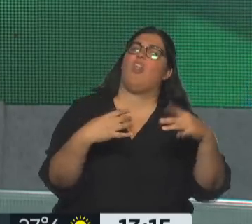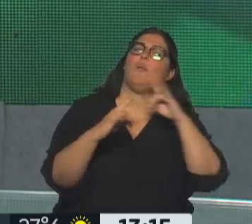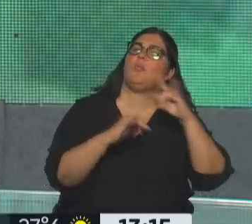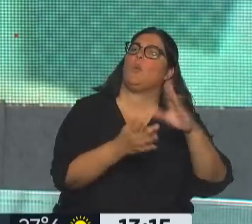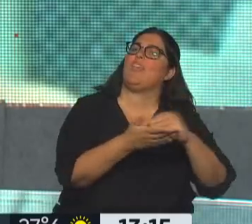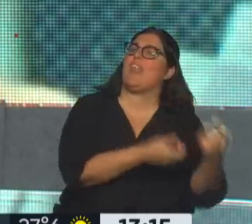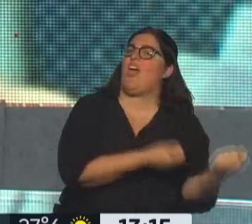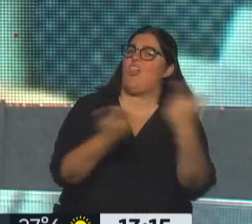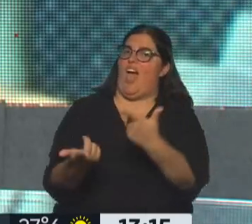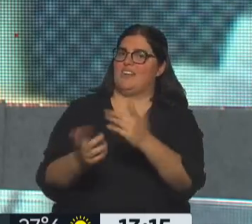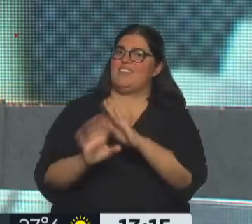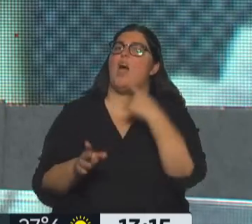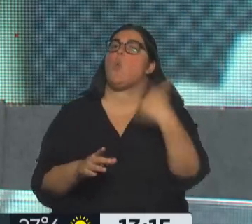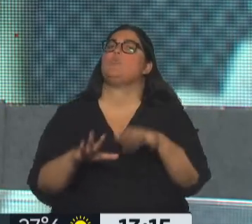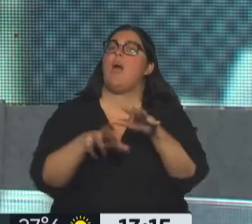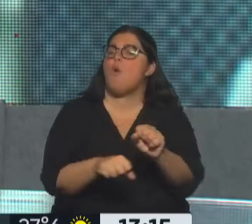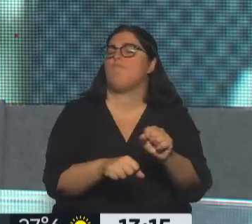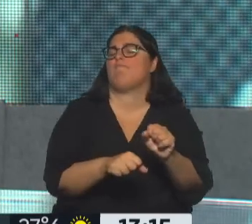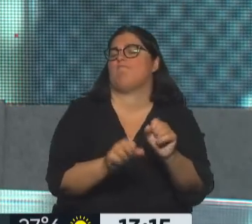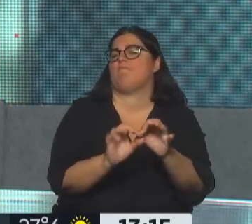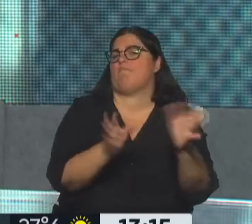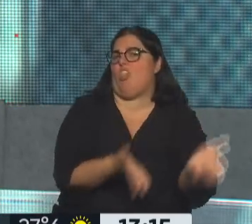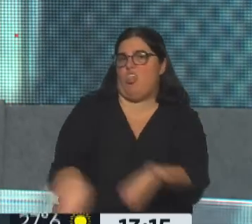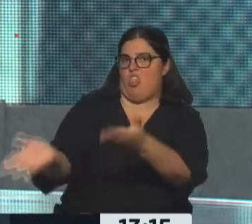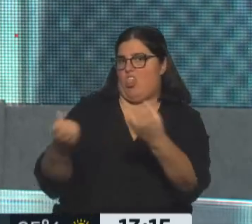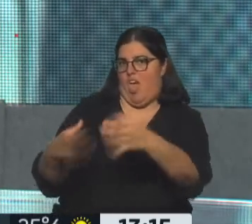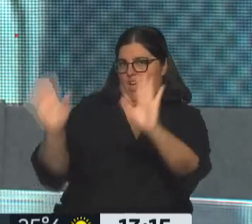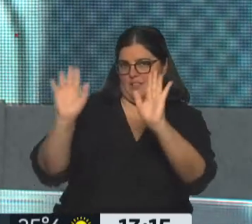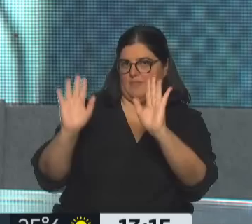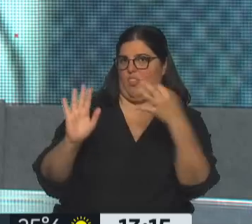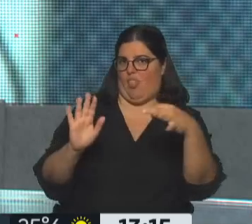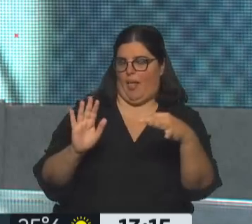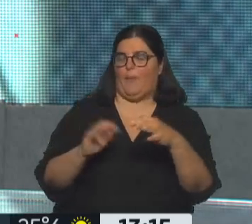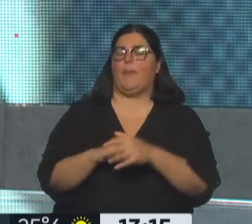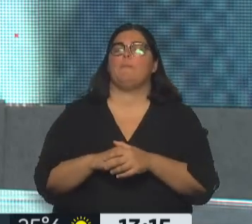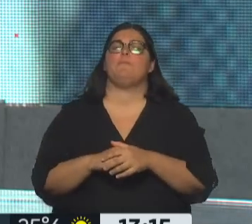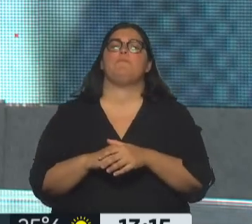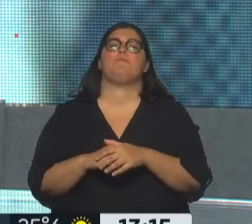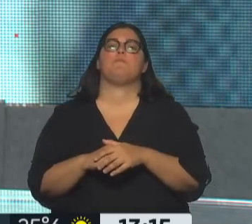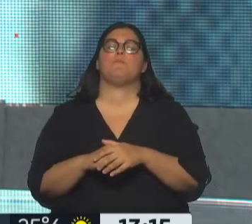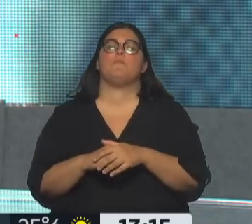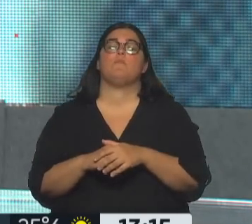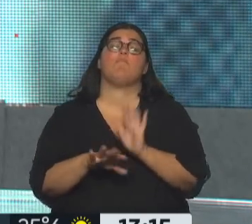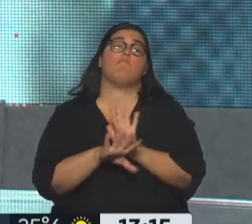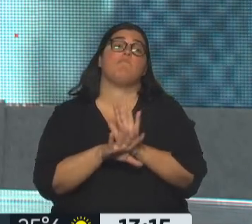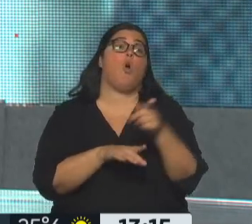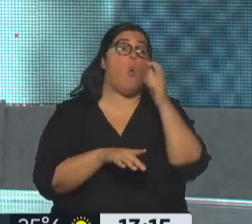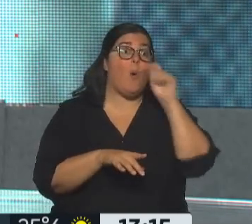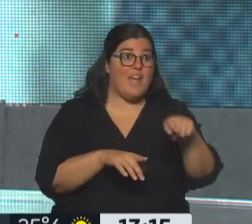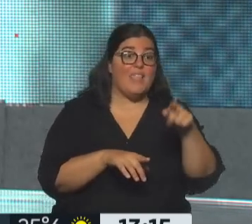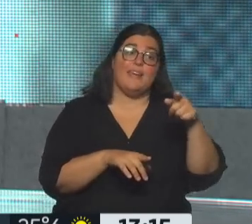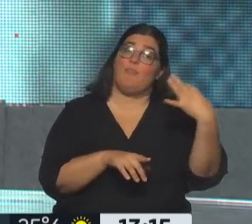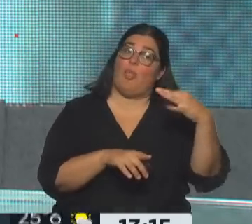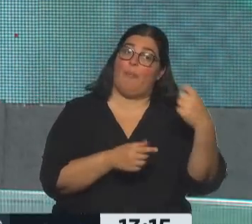está ocupado por Rusia. Claro, lo que dice es que en este caso debería haber una condición que sea entregamos los territorios y de ahí